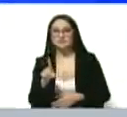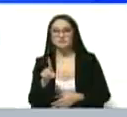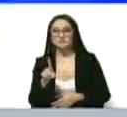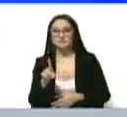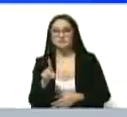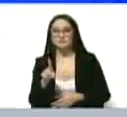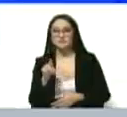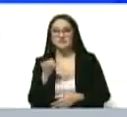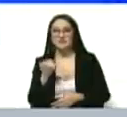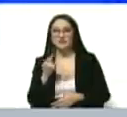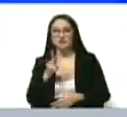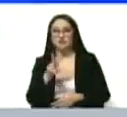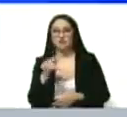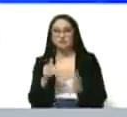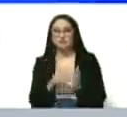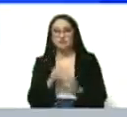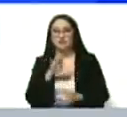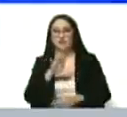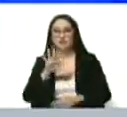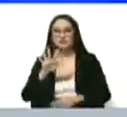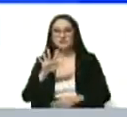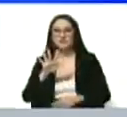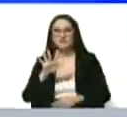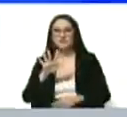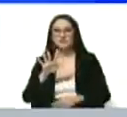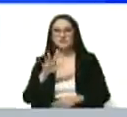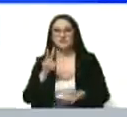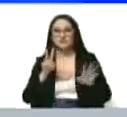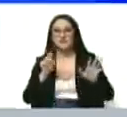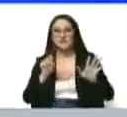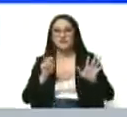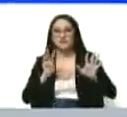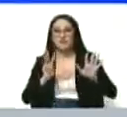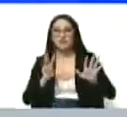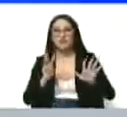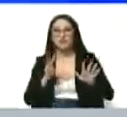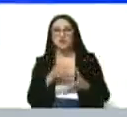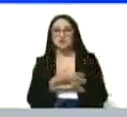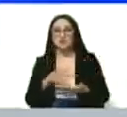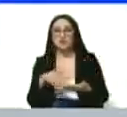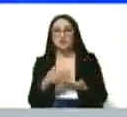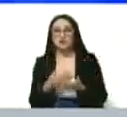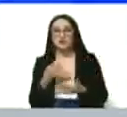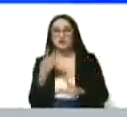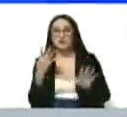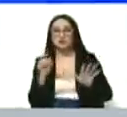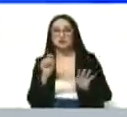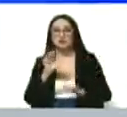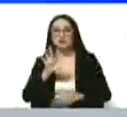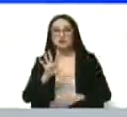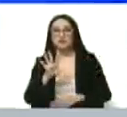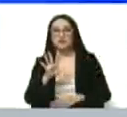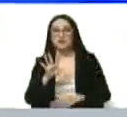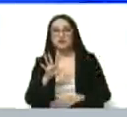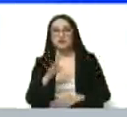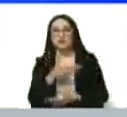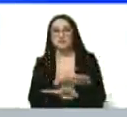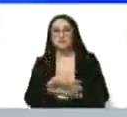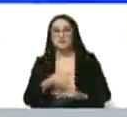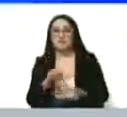2021 y 2045, desde 7.8 billones a 9.5 billones.